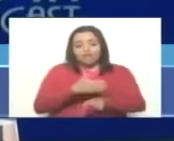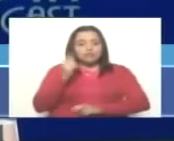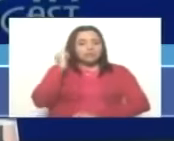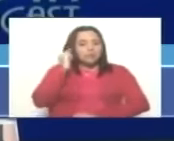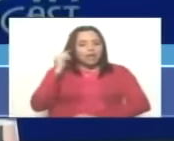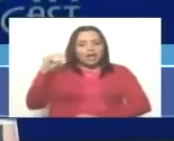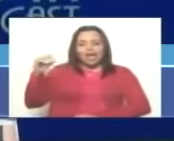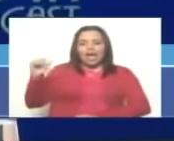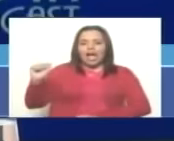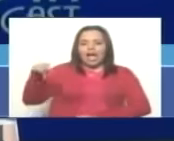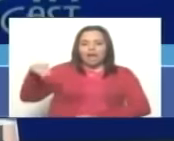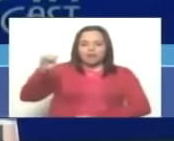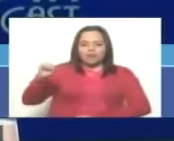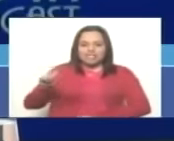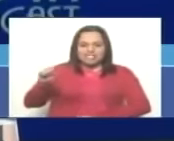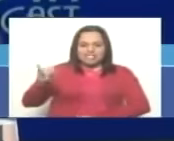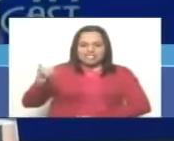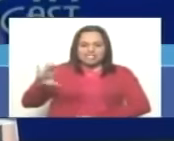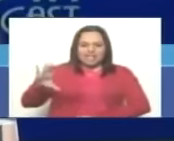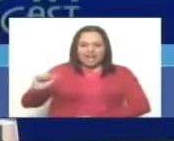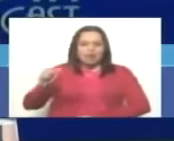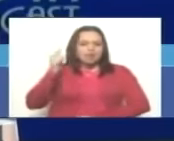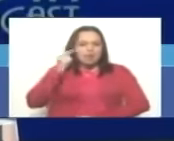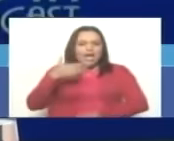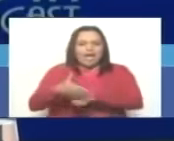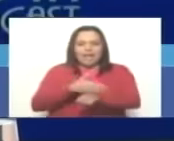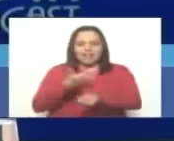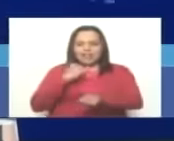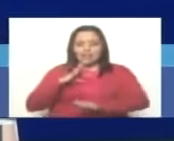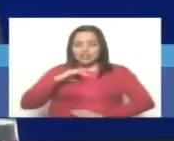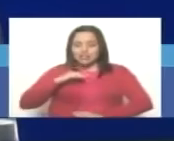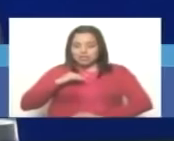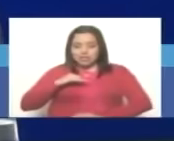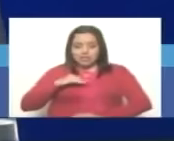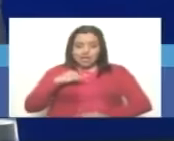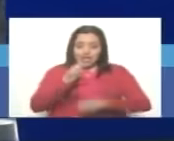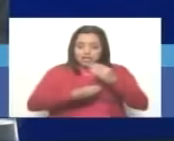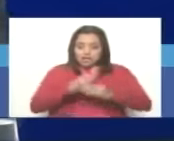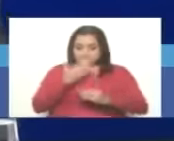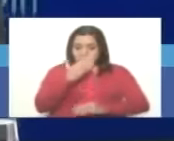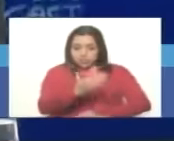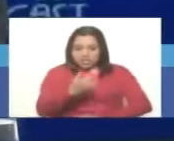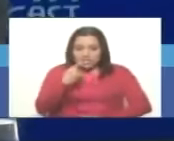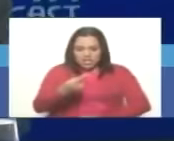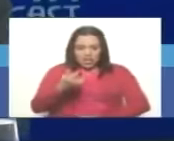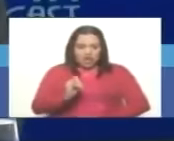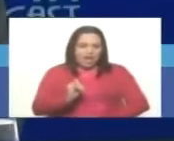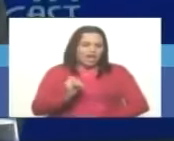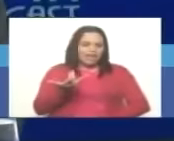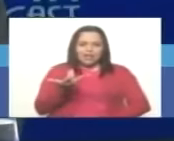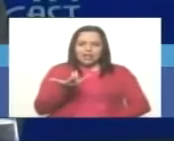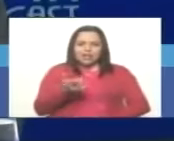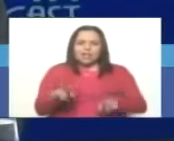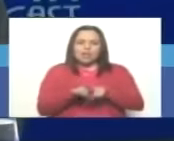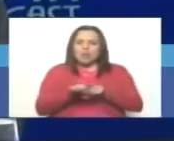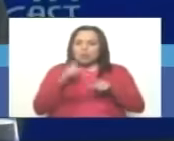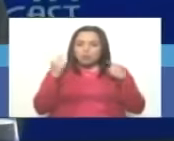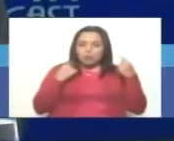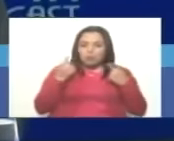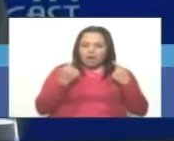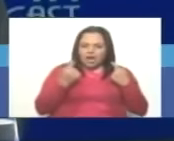su declaración da en el 6CPC contra Cancerbero. Ella dijo que le dio un ataque de esquizofrenia, como si ella fuera psiquiatra.